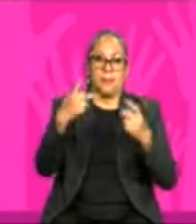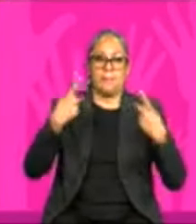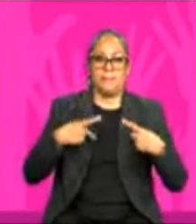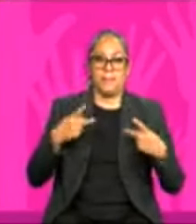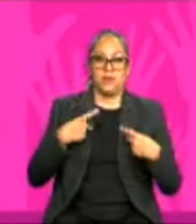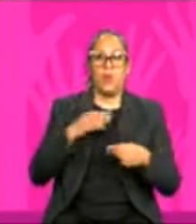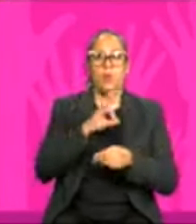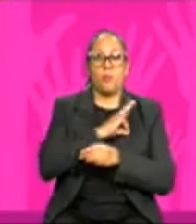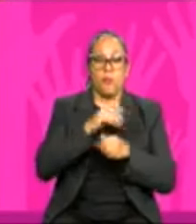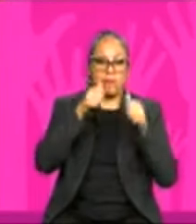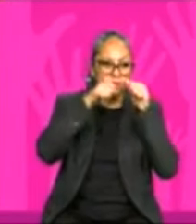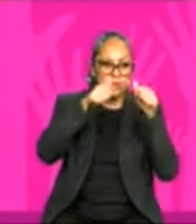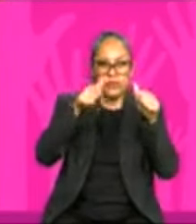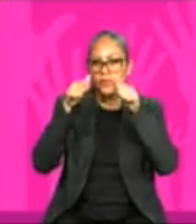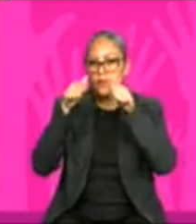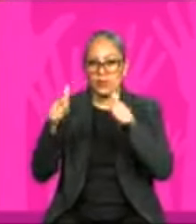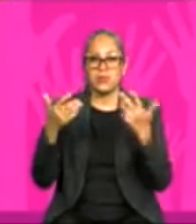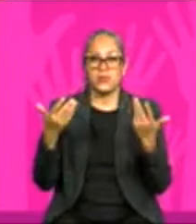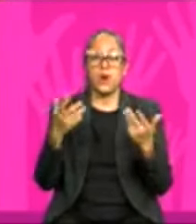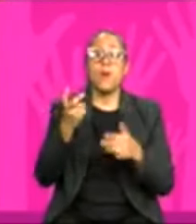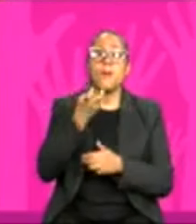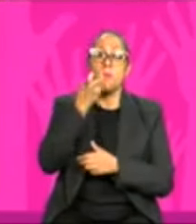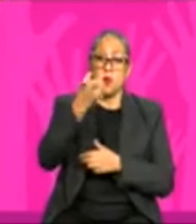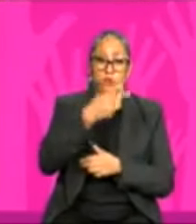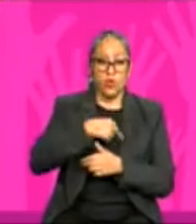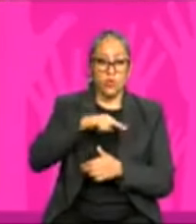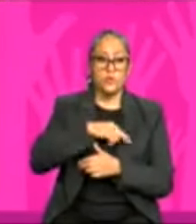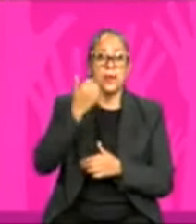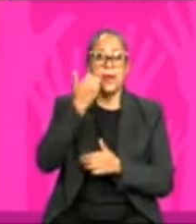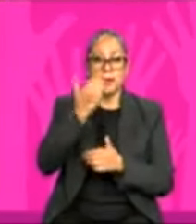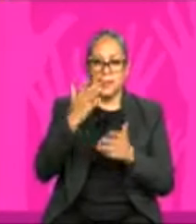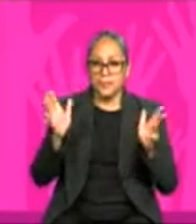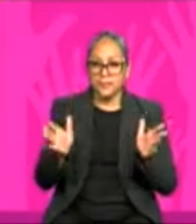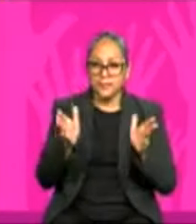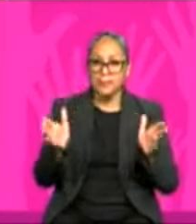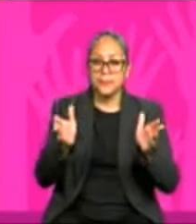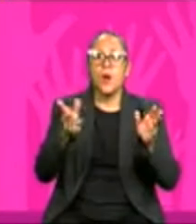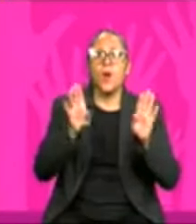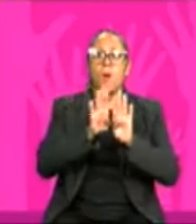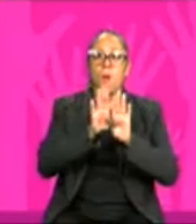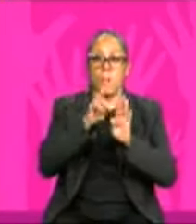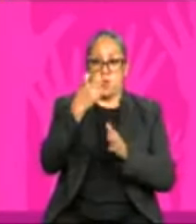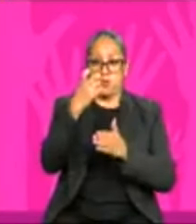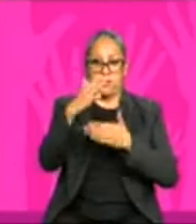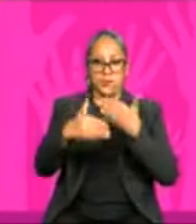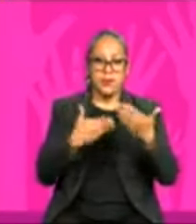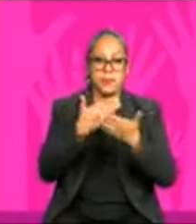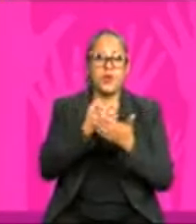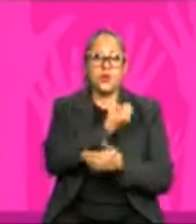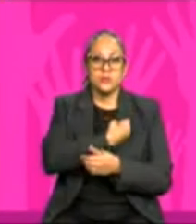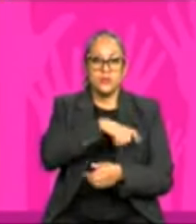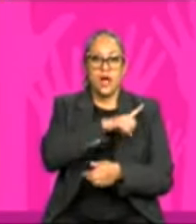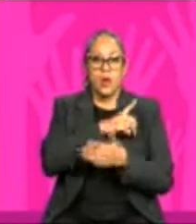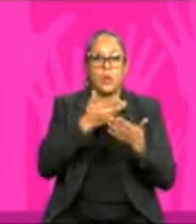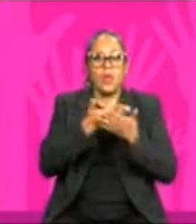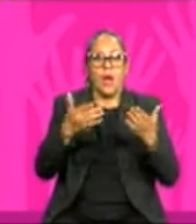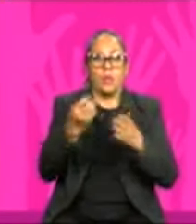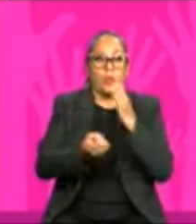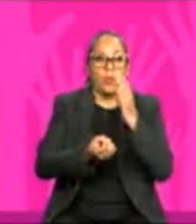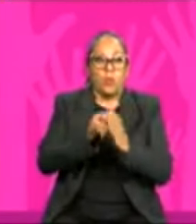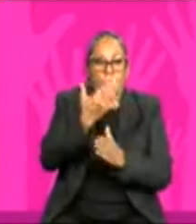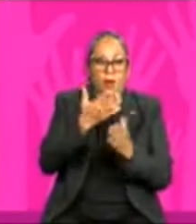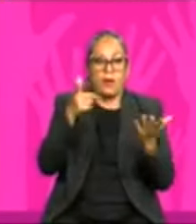la atención adecuada. Por eso vamos a impulsar la digitalización de los servicios de salud. Realizaremos un expediente